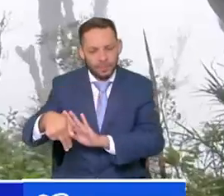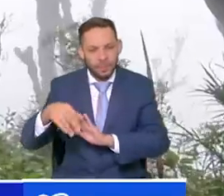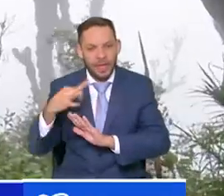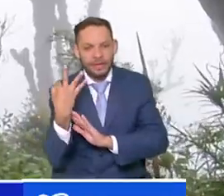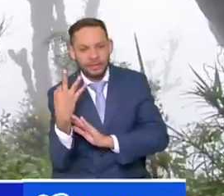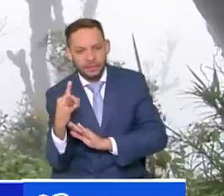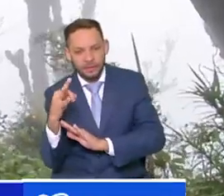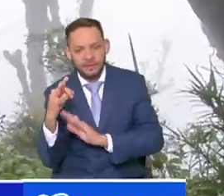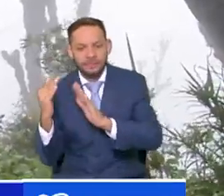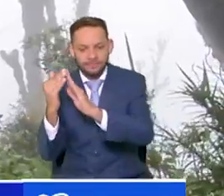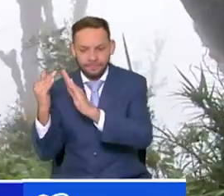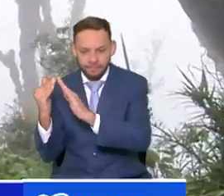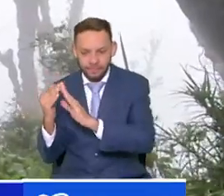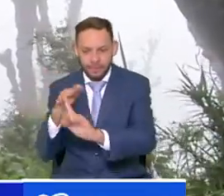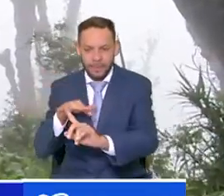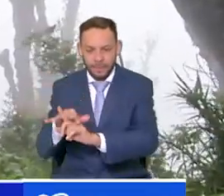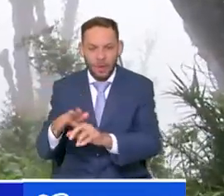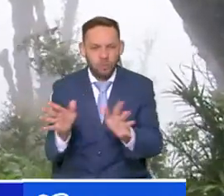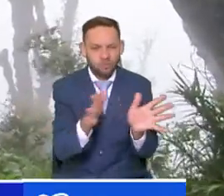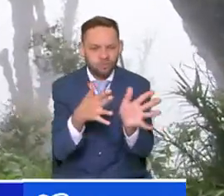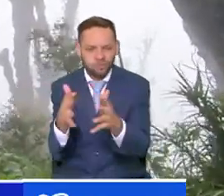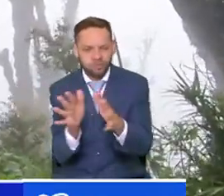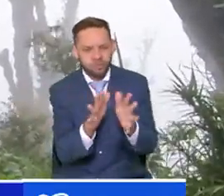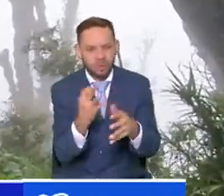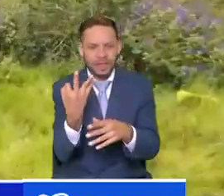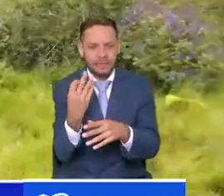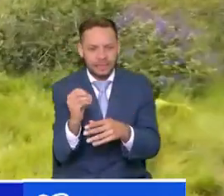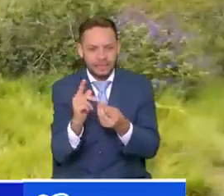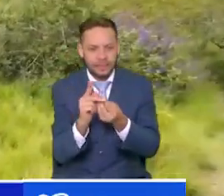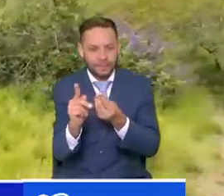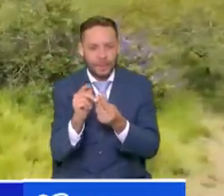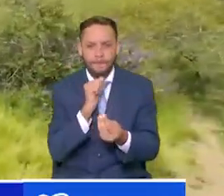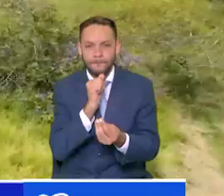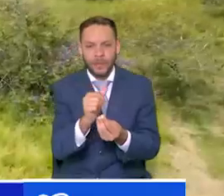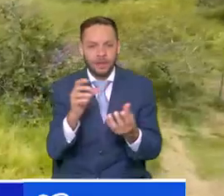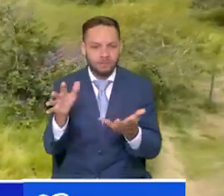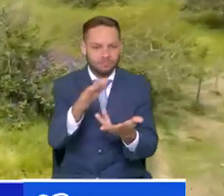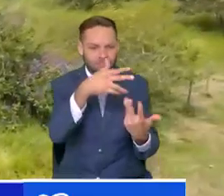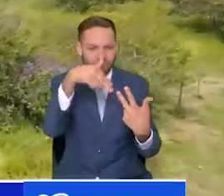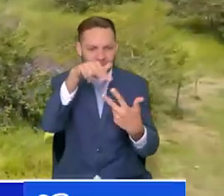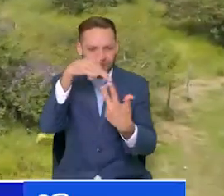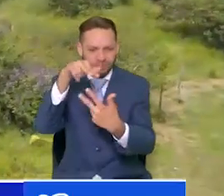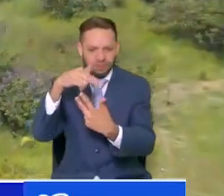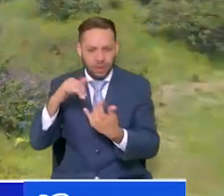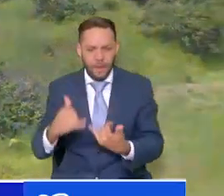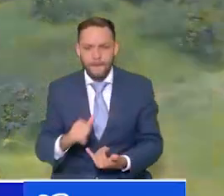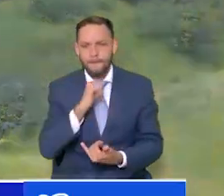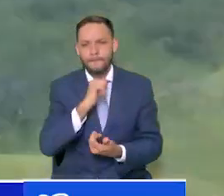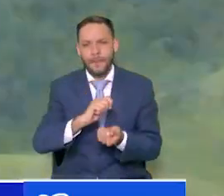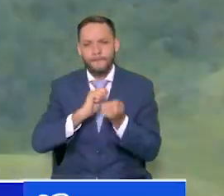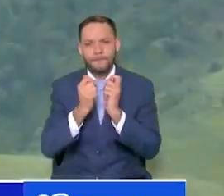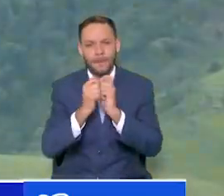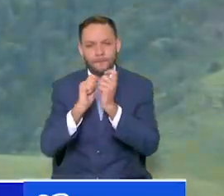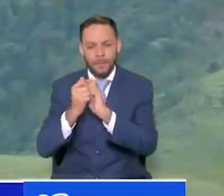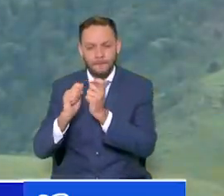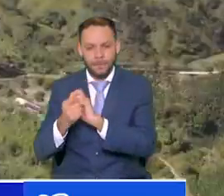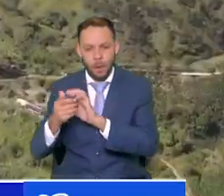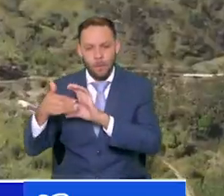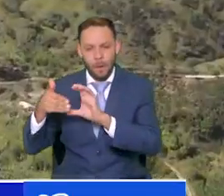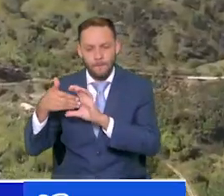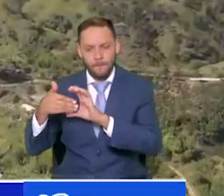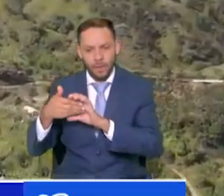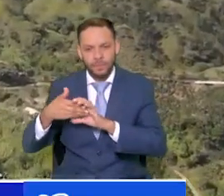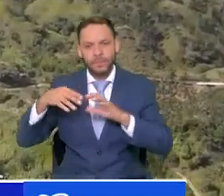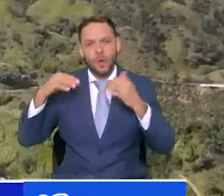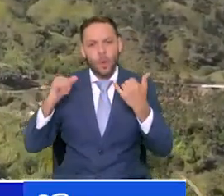afectadas por El vendaval los vientos llegaron hasta 30 km y aseguran que actualmente estamos en una transición del fenómeno del niño a